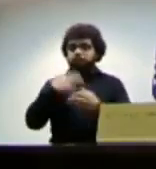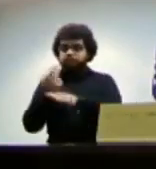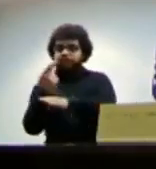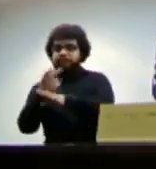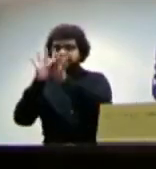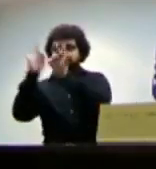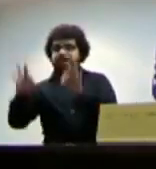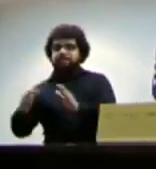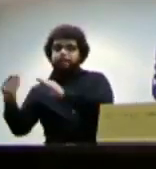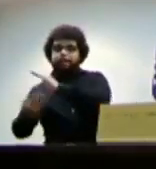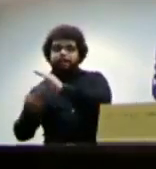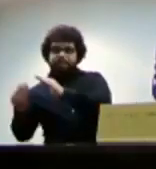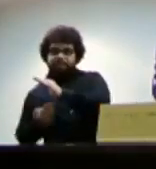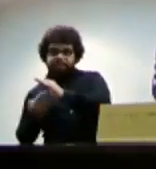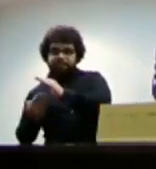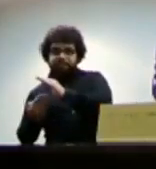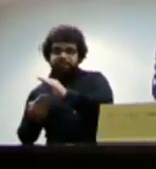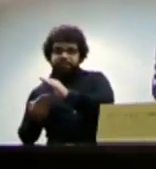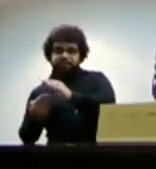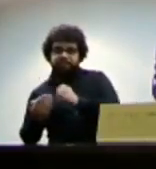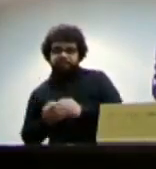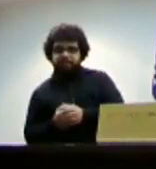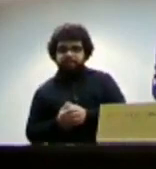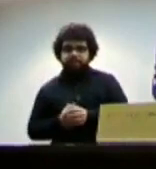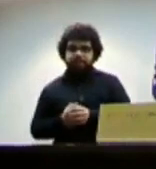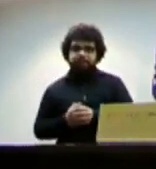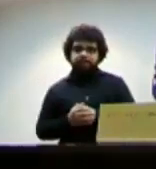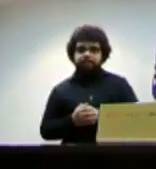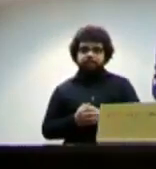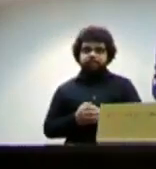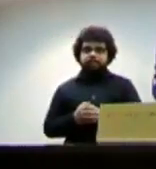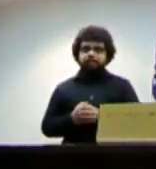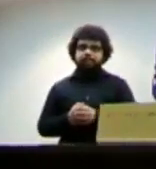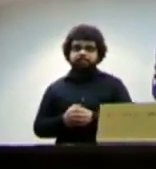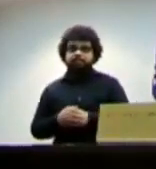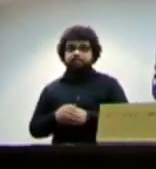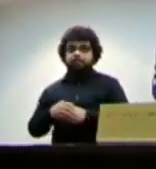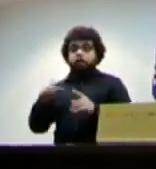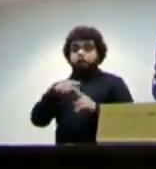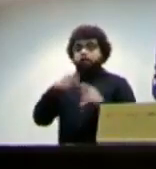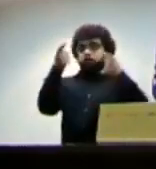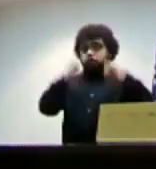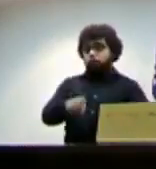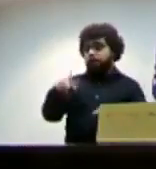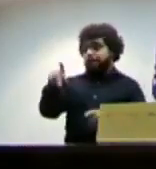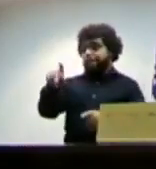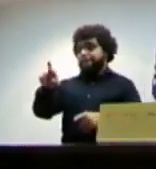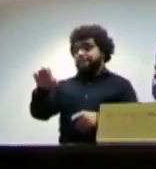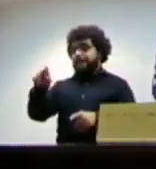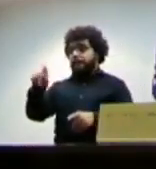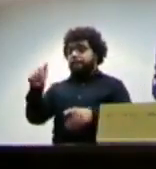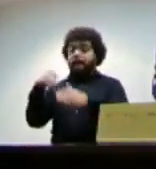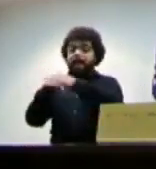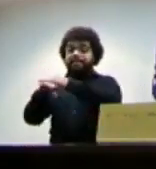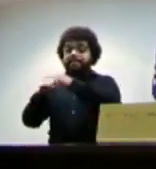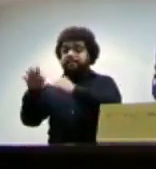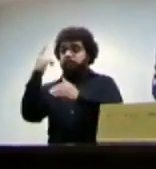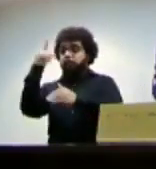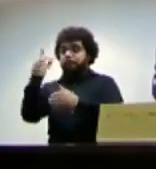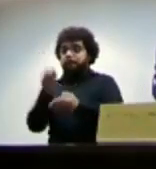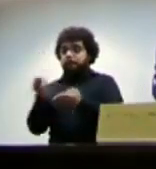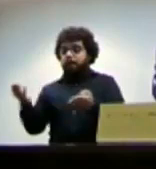al 2014, que entramos a los acuerdos de indulgencia con los acreedores, ya Prepa no tiene acceso a los mercados capitales. Por lo